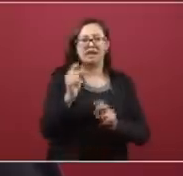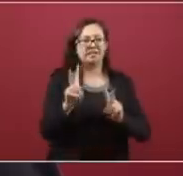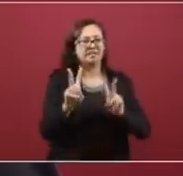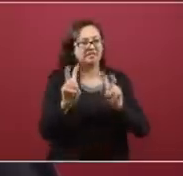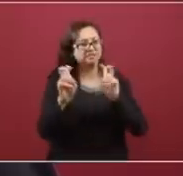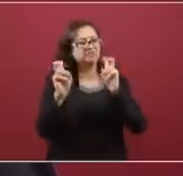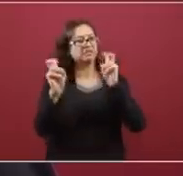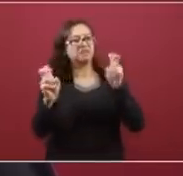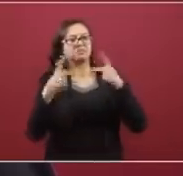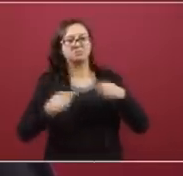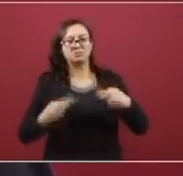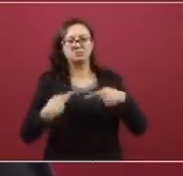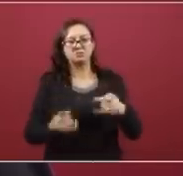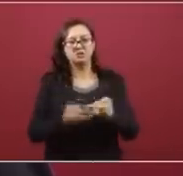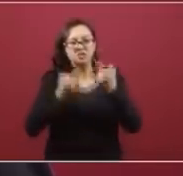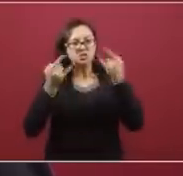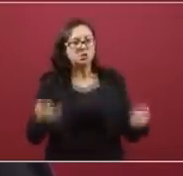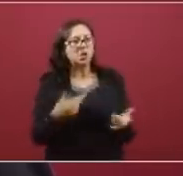héroes,